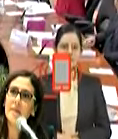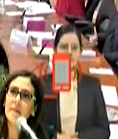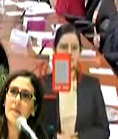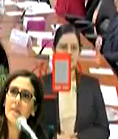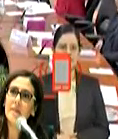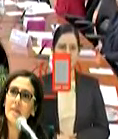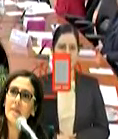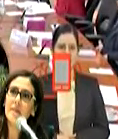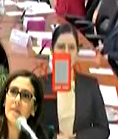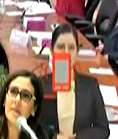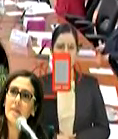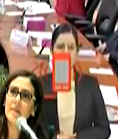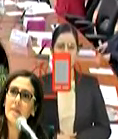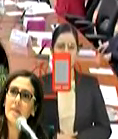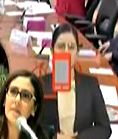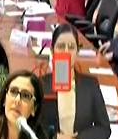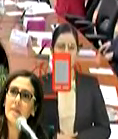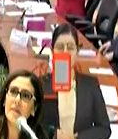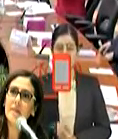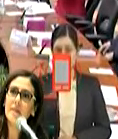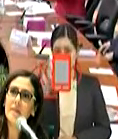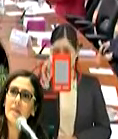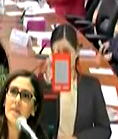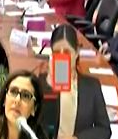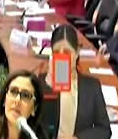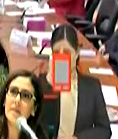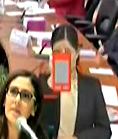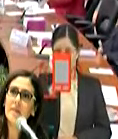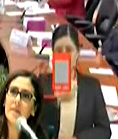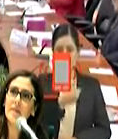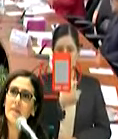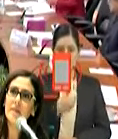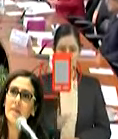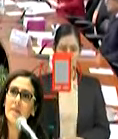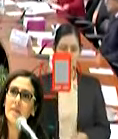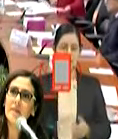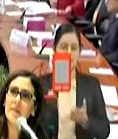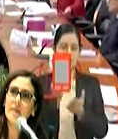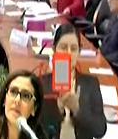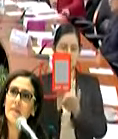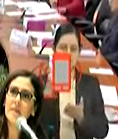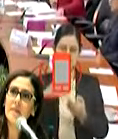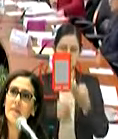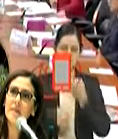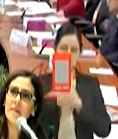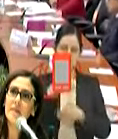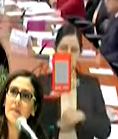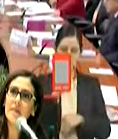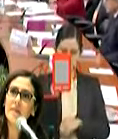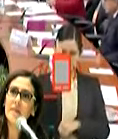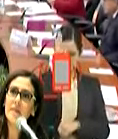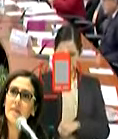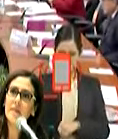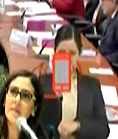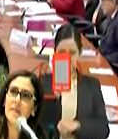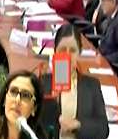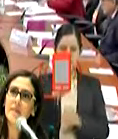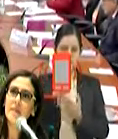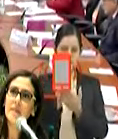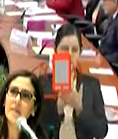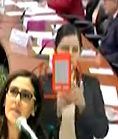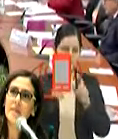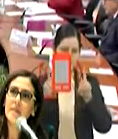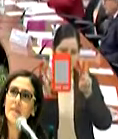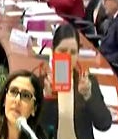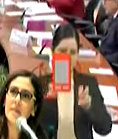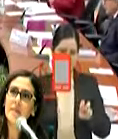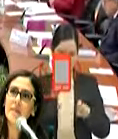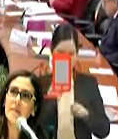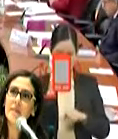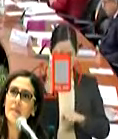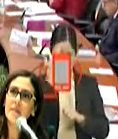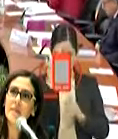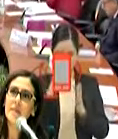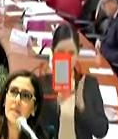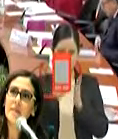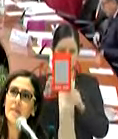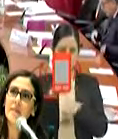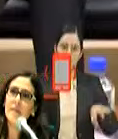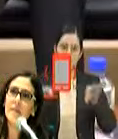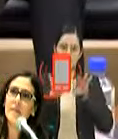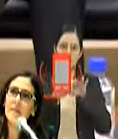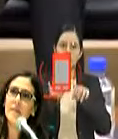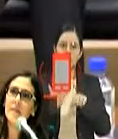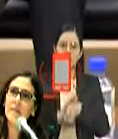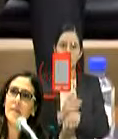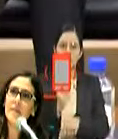hacer actos de campaña, no pueden presentarse a la ciudadanía, no pueden presentarse